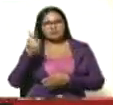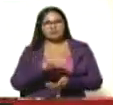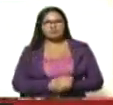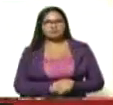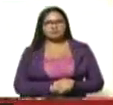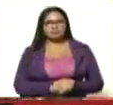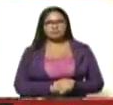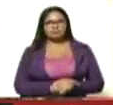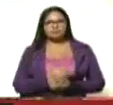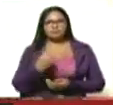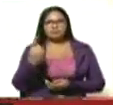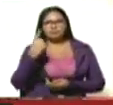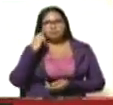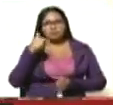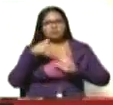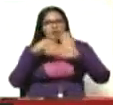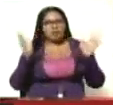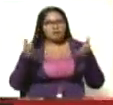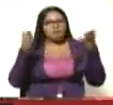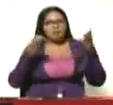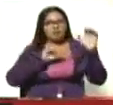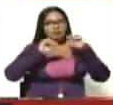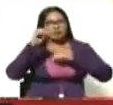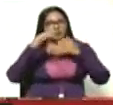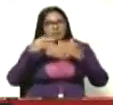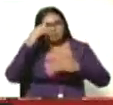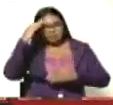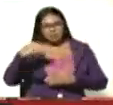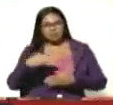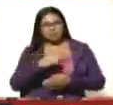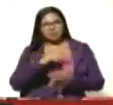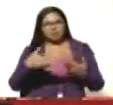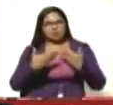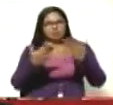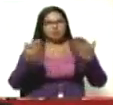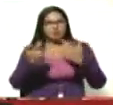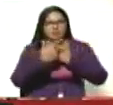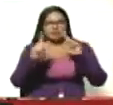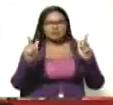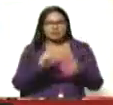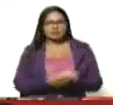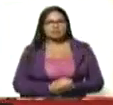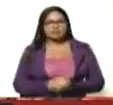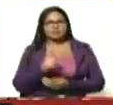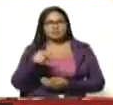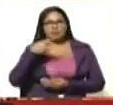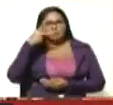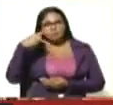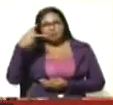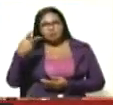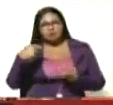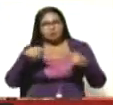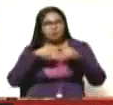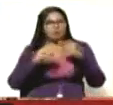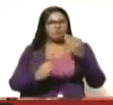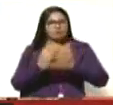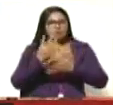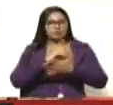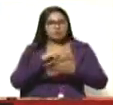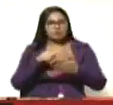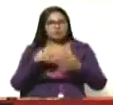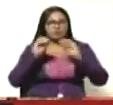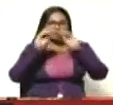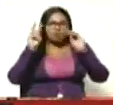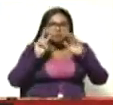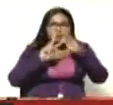solo de una gesta heroica, militar, que nos dio la libertad, sino también de un poema que funda una